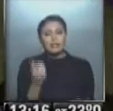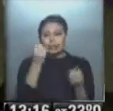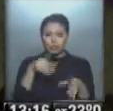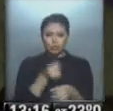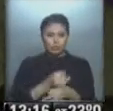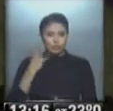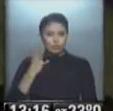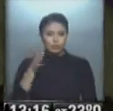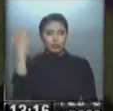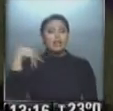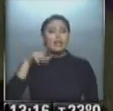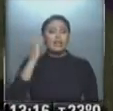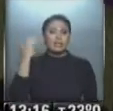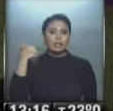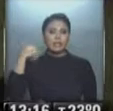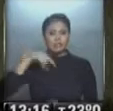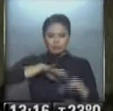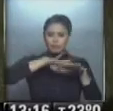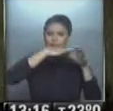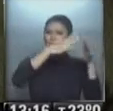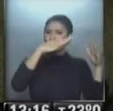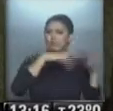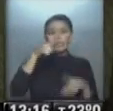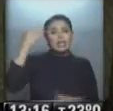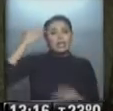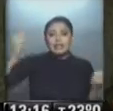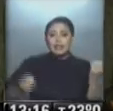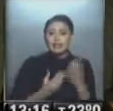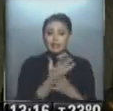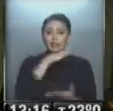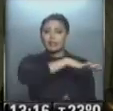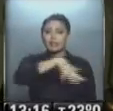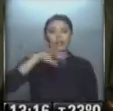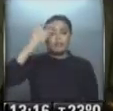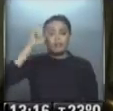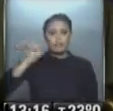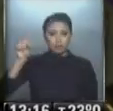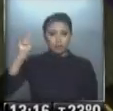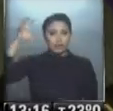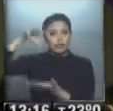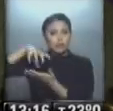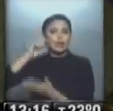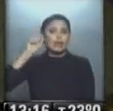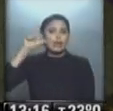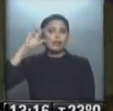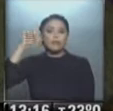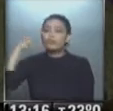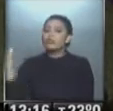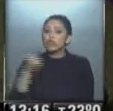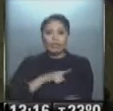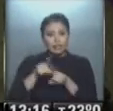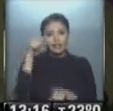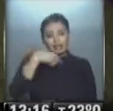su profesión cuando tenía el galpón fue cofundador del galpón de Montevideo en Uruguay, pero prácticamente toda su carrera se